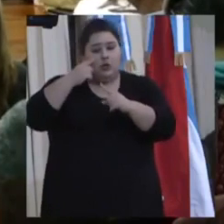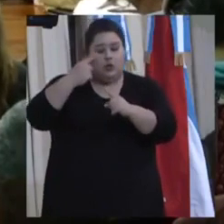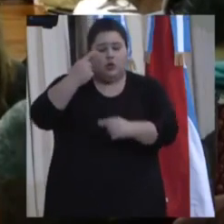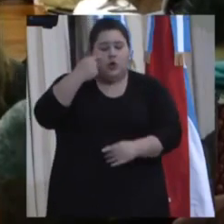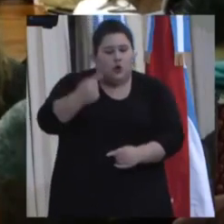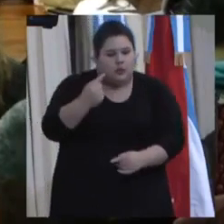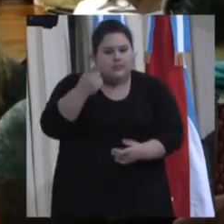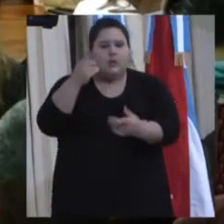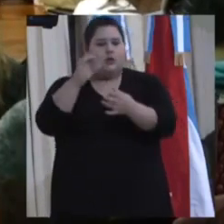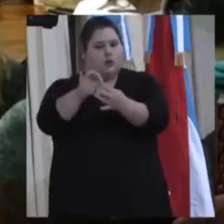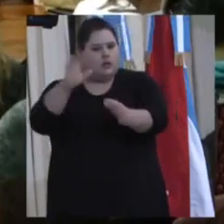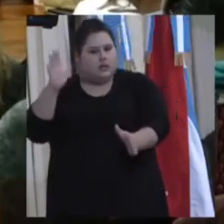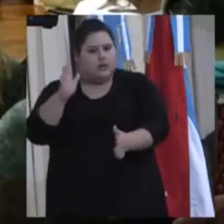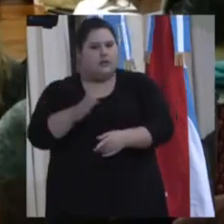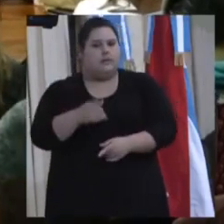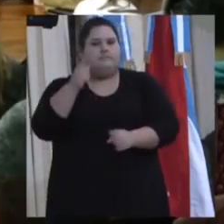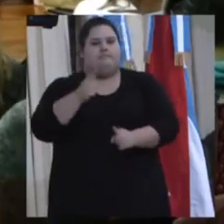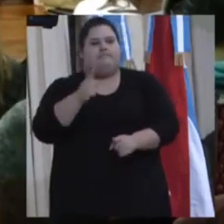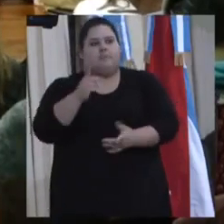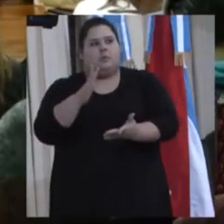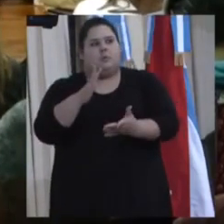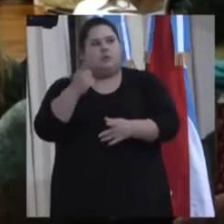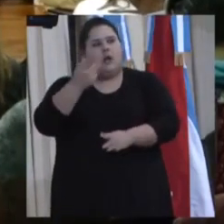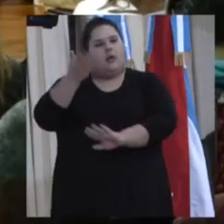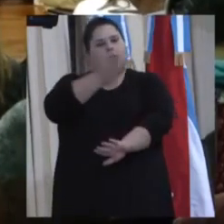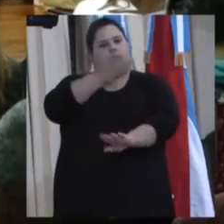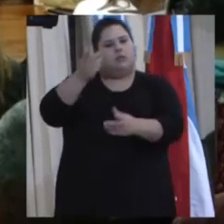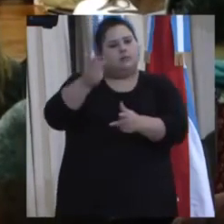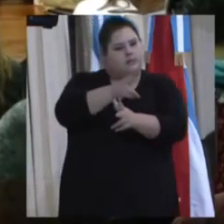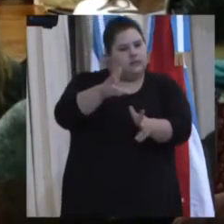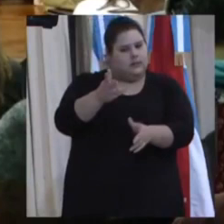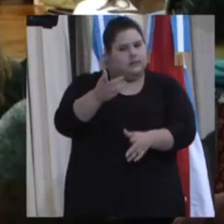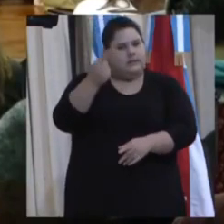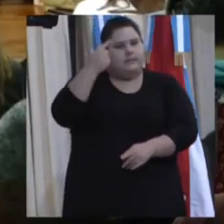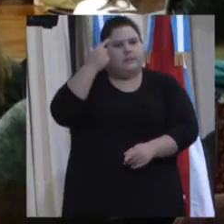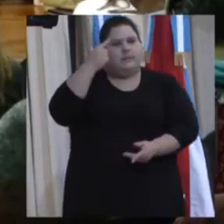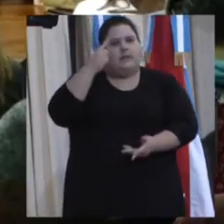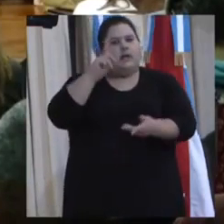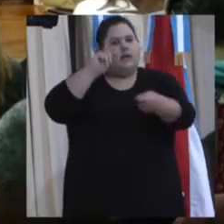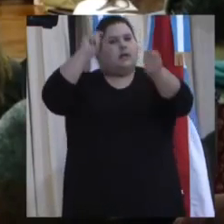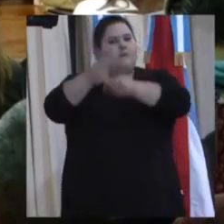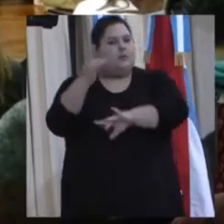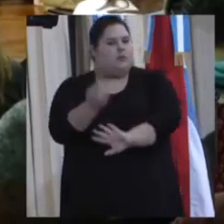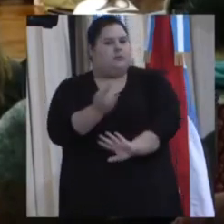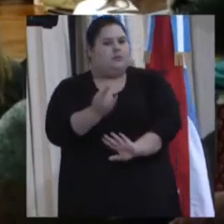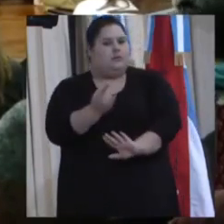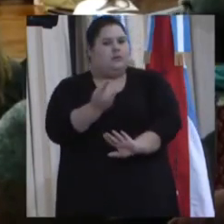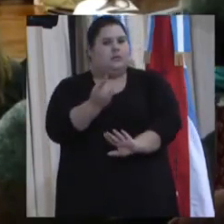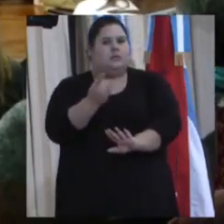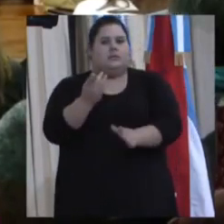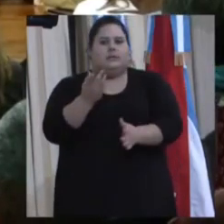conocimiento, es esta dimensión utópica que decíamos al principio, esta idea de que la reforma universitaria no